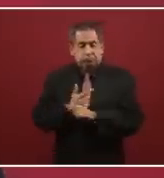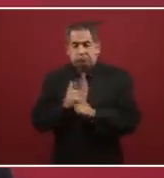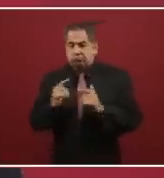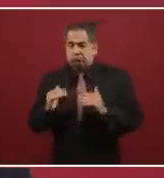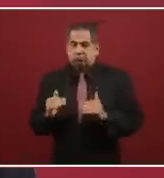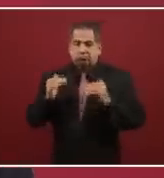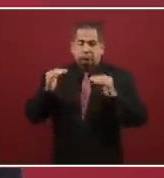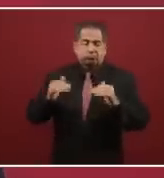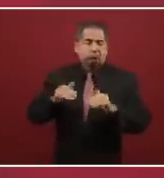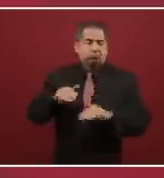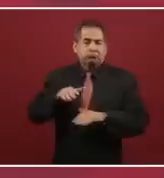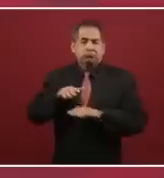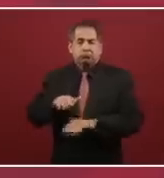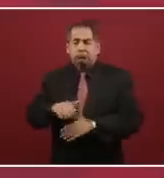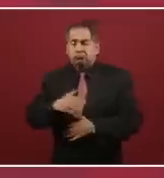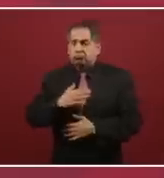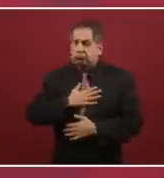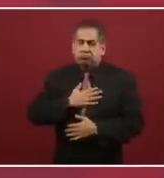en el manejo